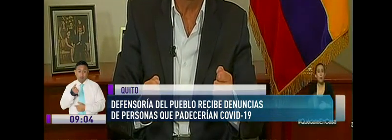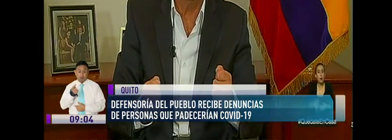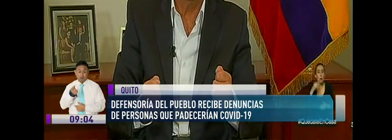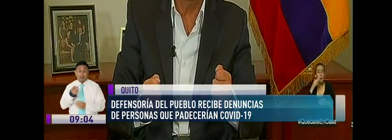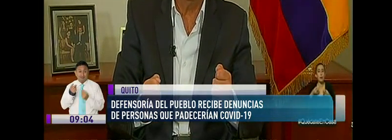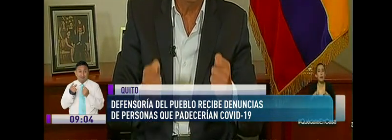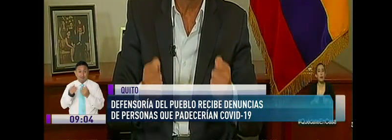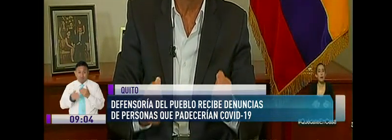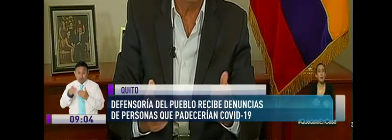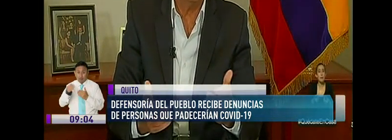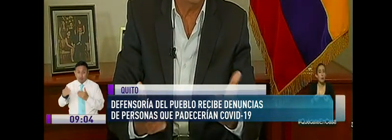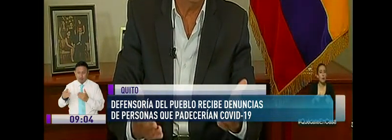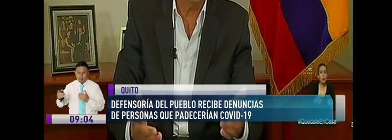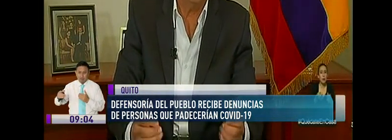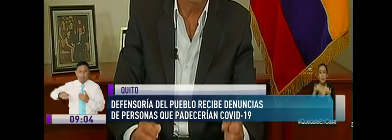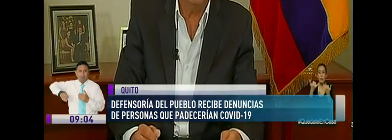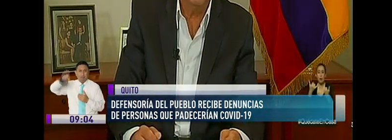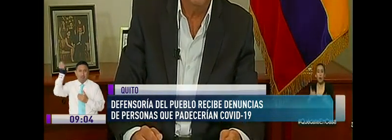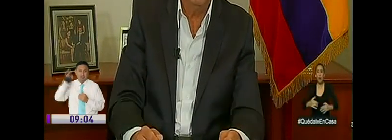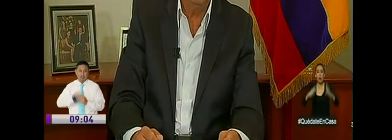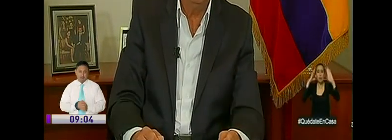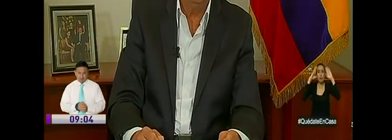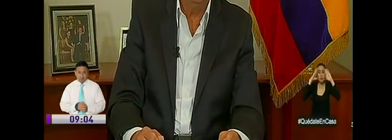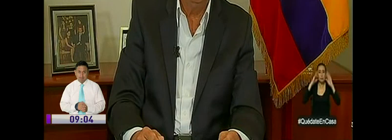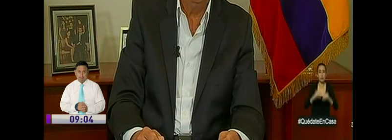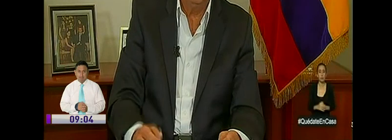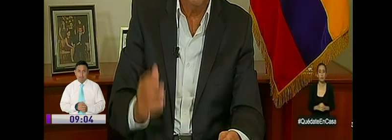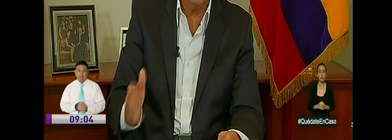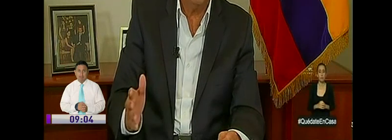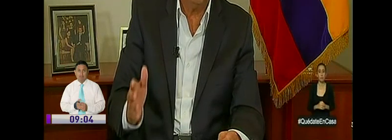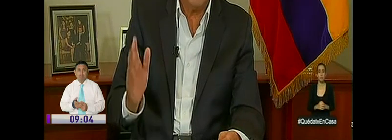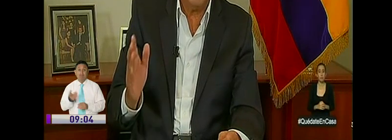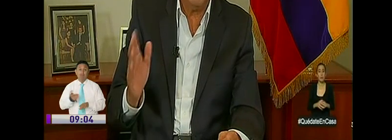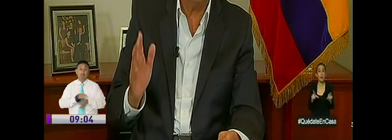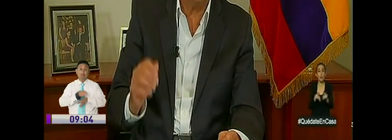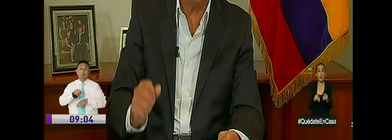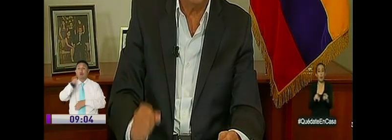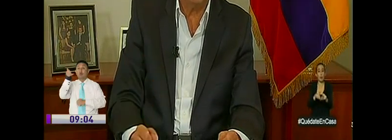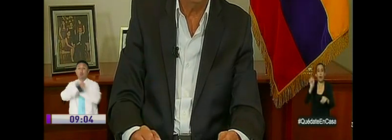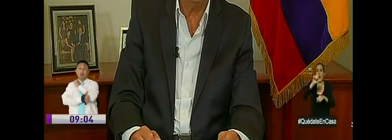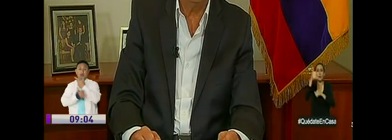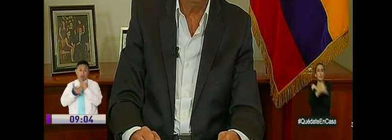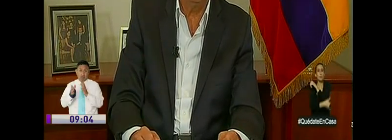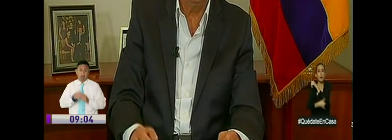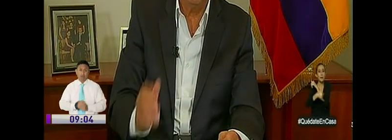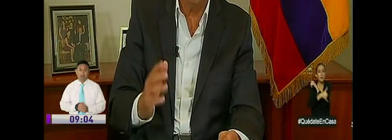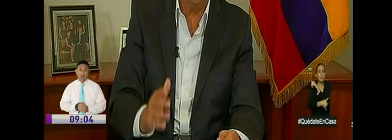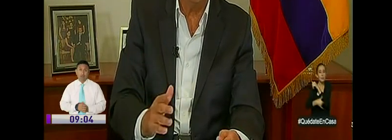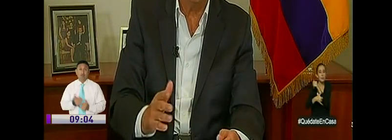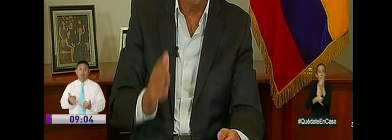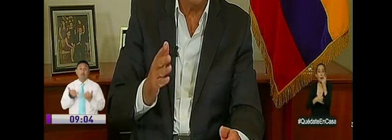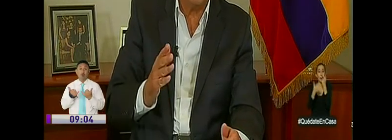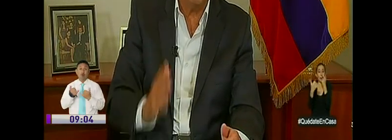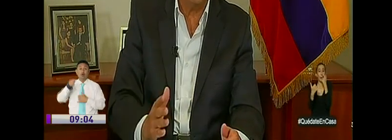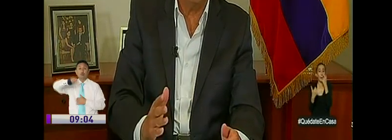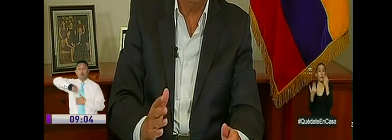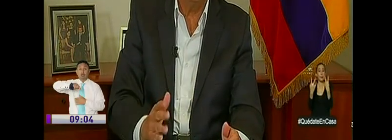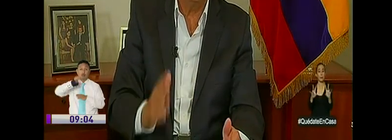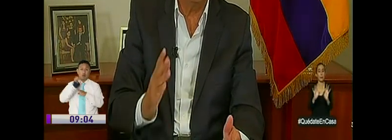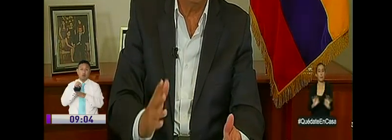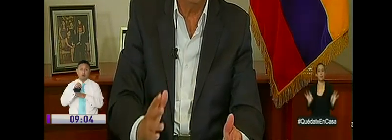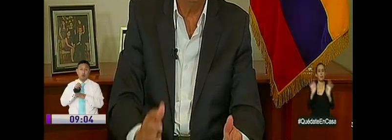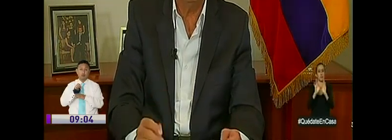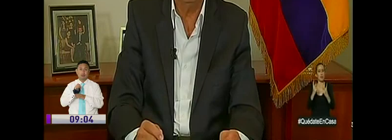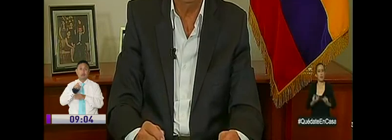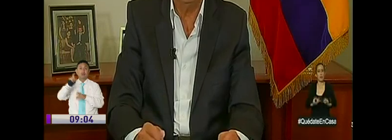velocidad con la que se presta la atención. Le sucedió ya a otros países y hoy lo vivimos también en el nuestro,